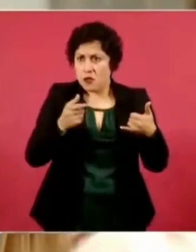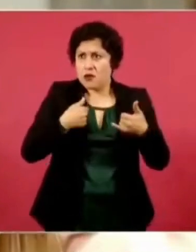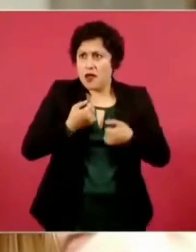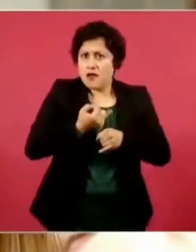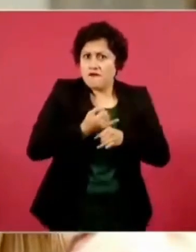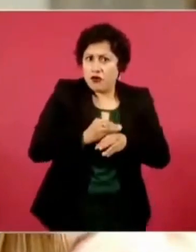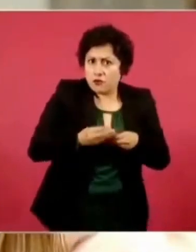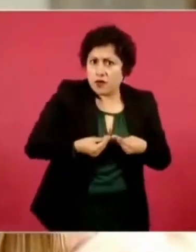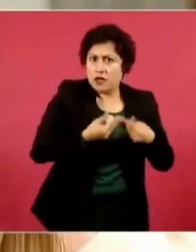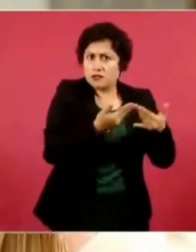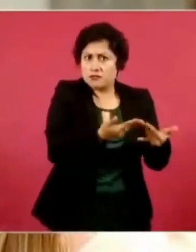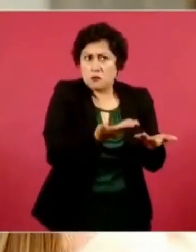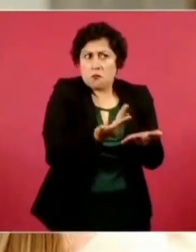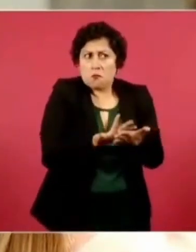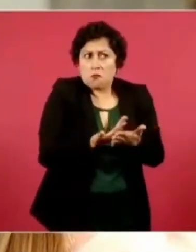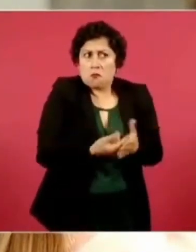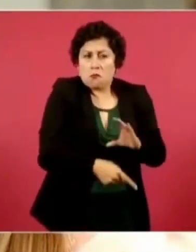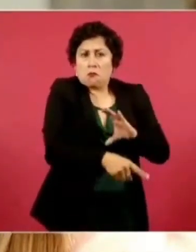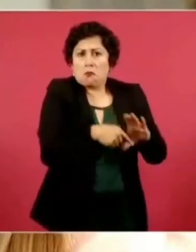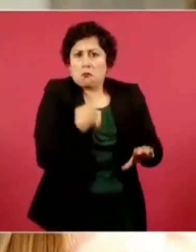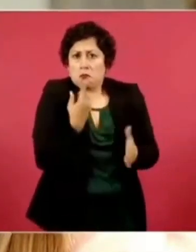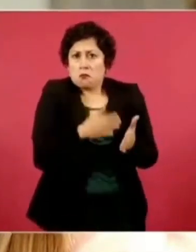estoy esperando a que me envíe la documentación.